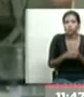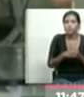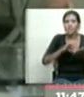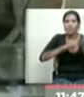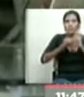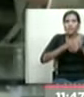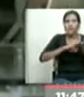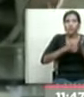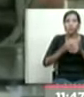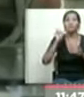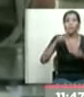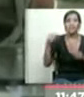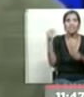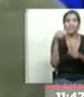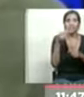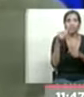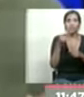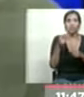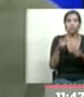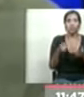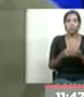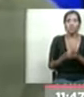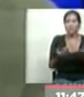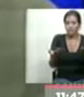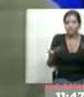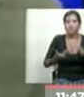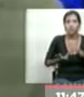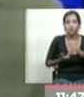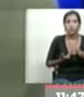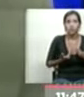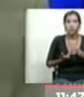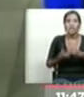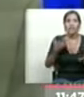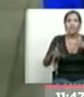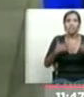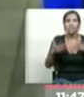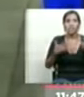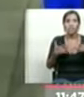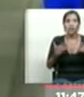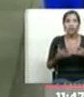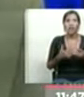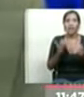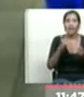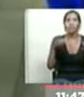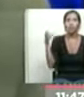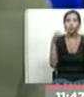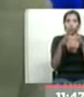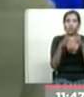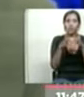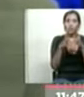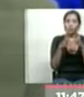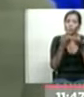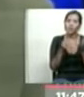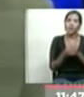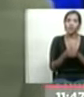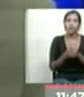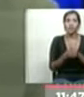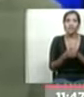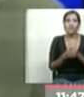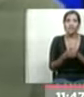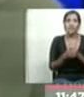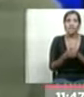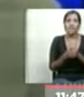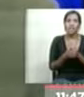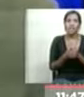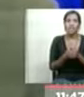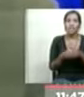también negativos para el receptor de la actividad. Hay un comando cyber en el